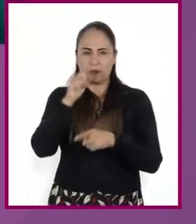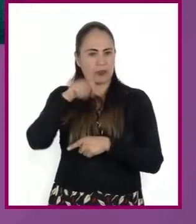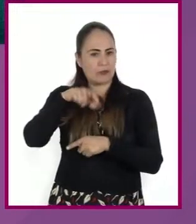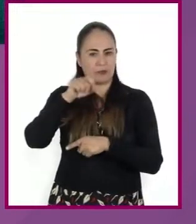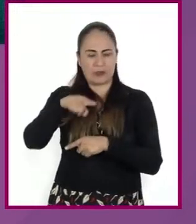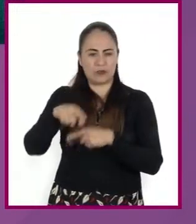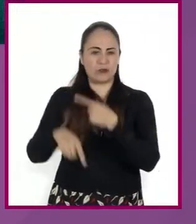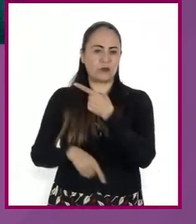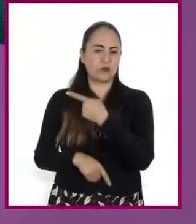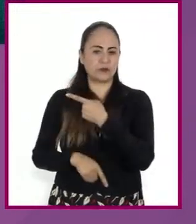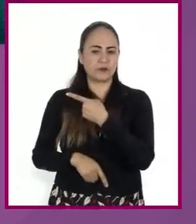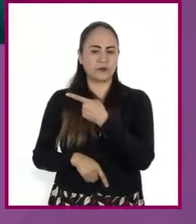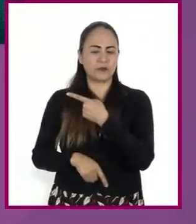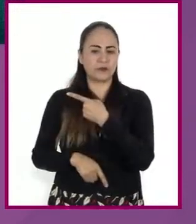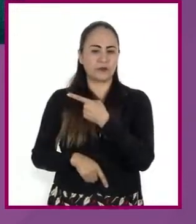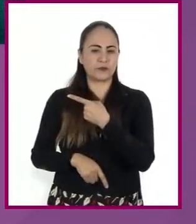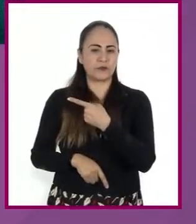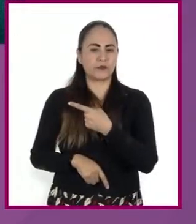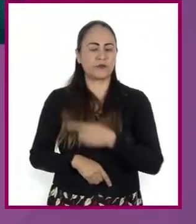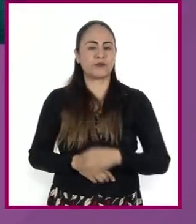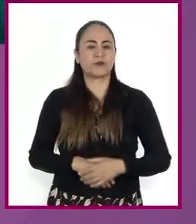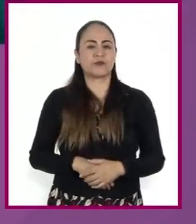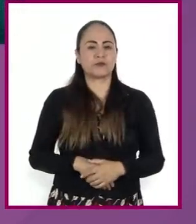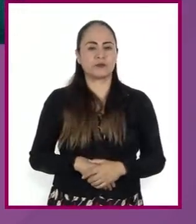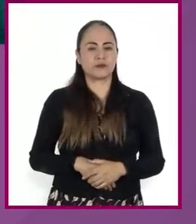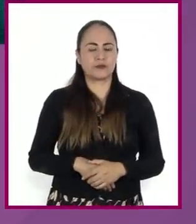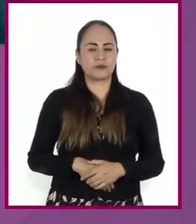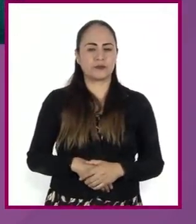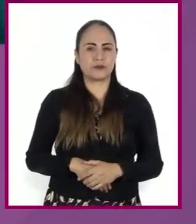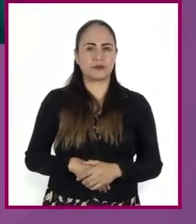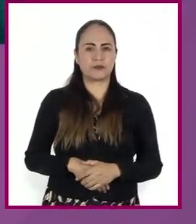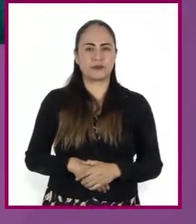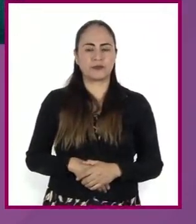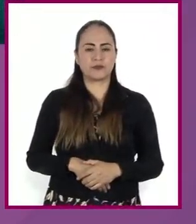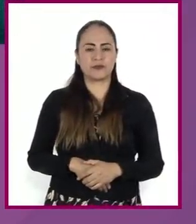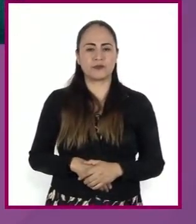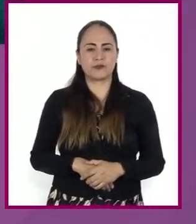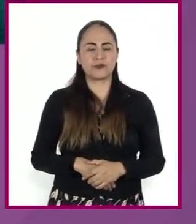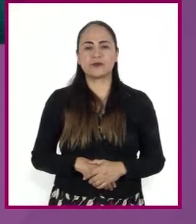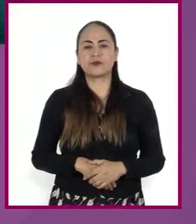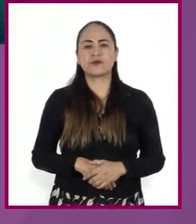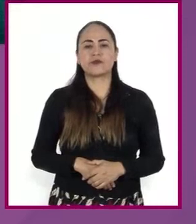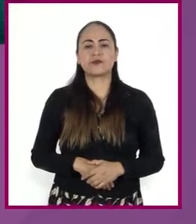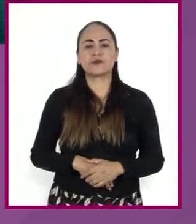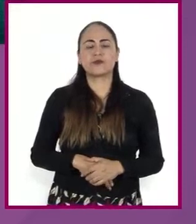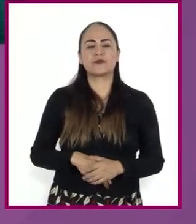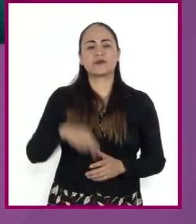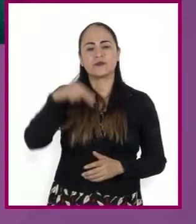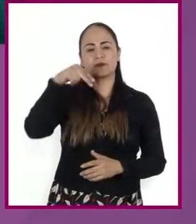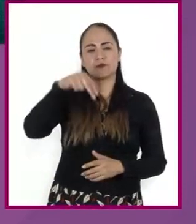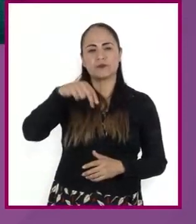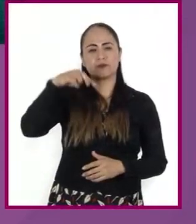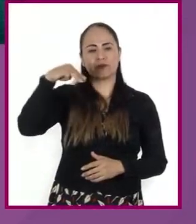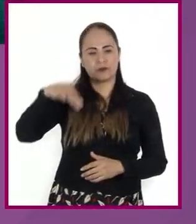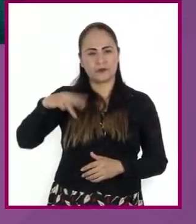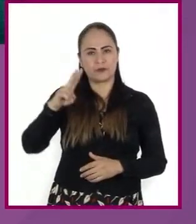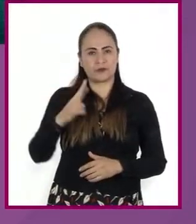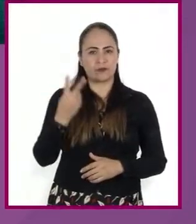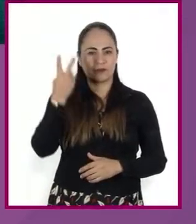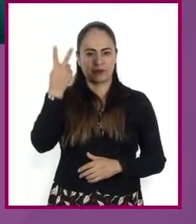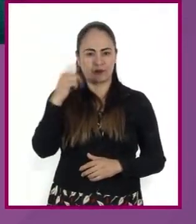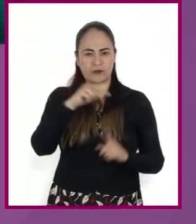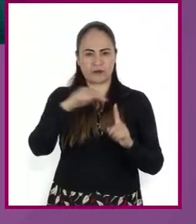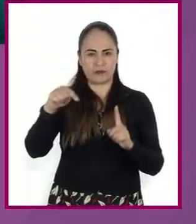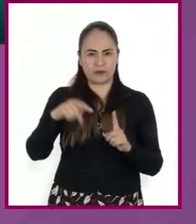6.67 por 10 a la menos onceava potencia, y sus unidades son newtons por metro cuadrado